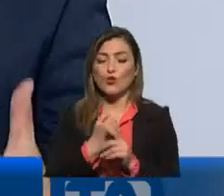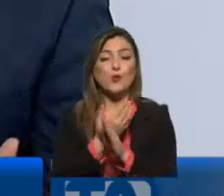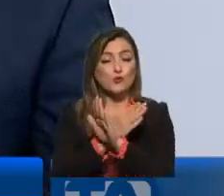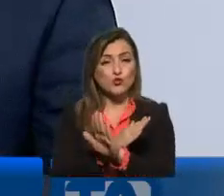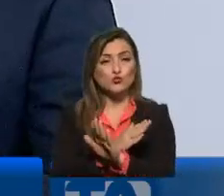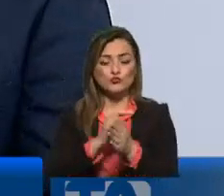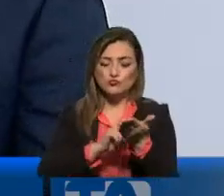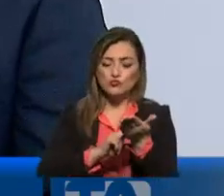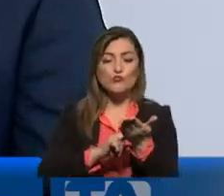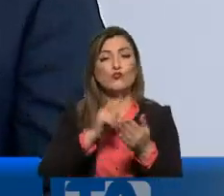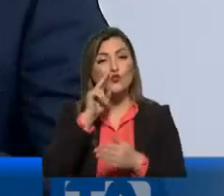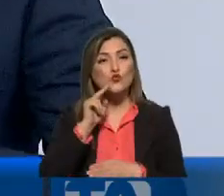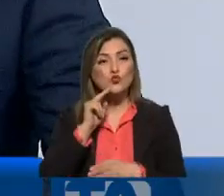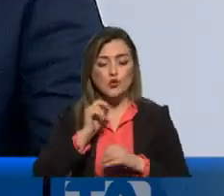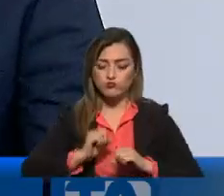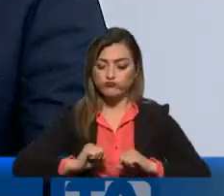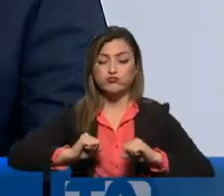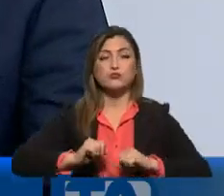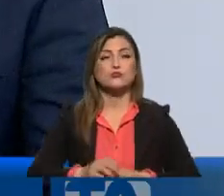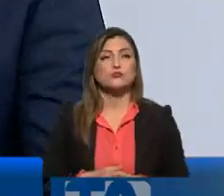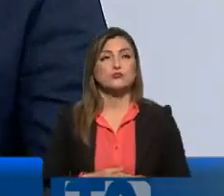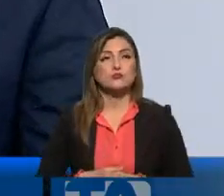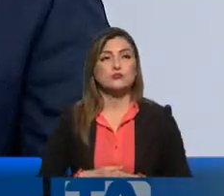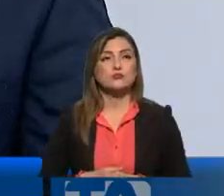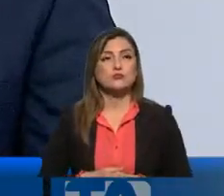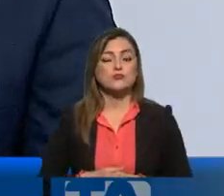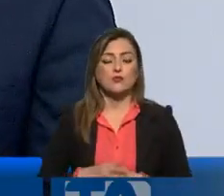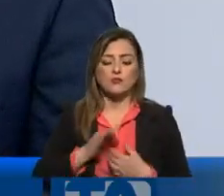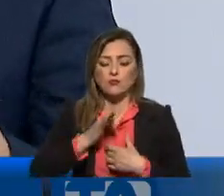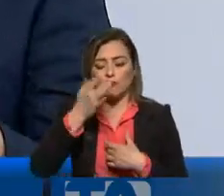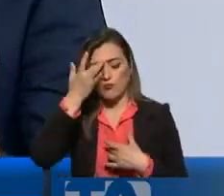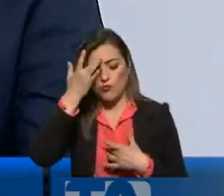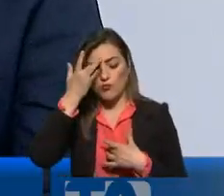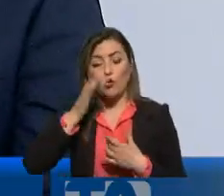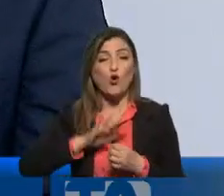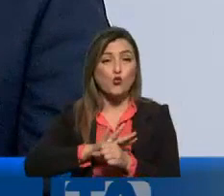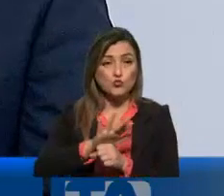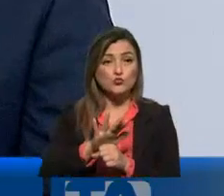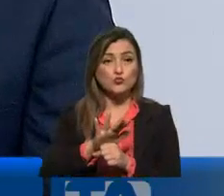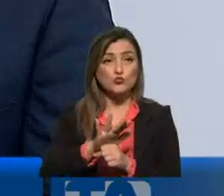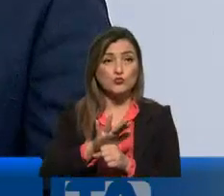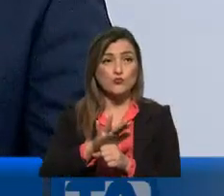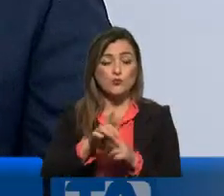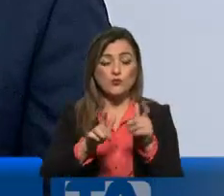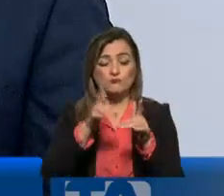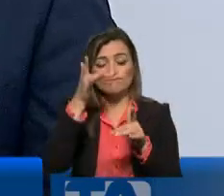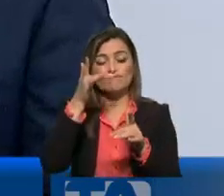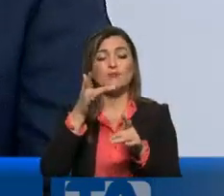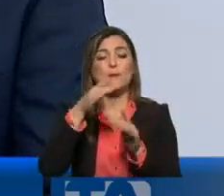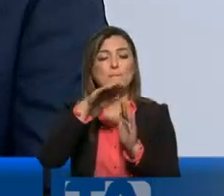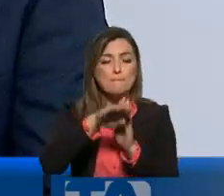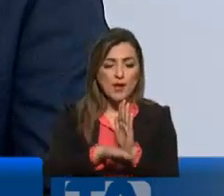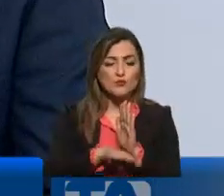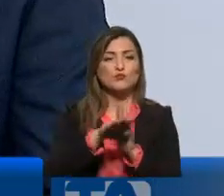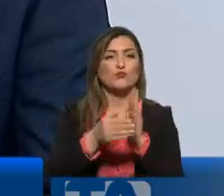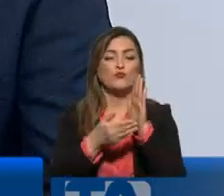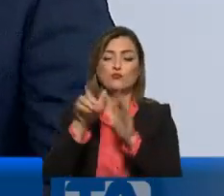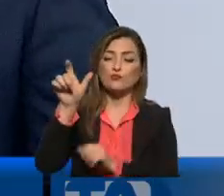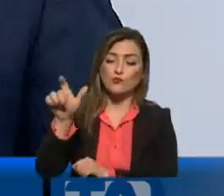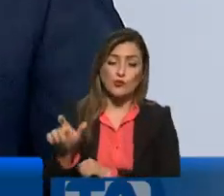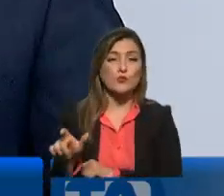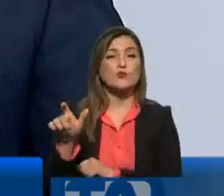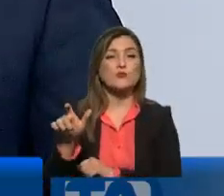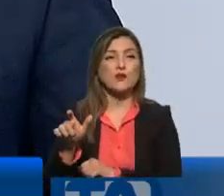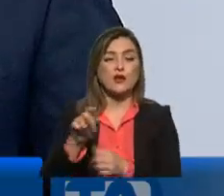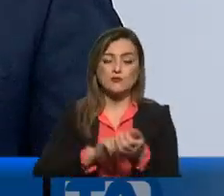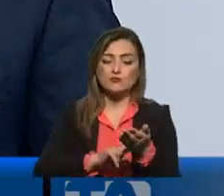prevención diabetes y obesidad, y en caso de que llegase el COVID-19 afectar a estas personas, será menor si, por ejemplo, una persona